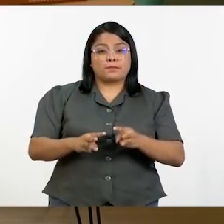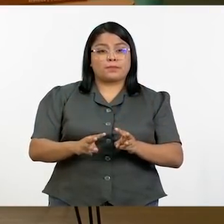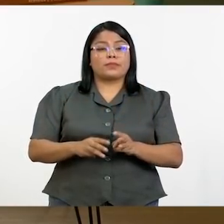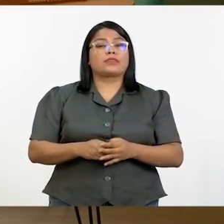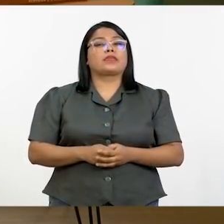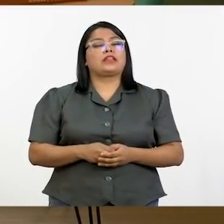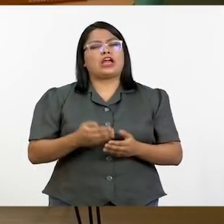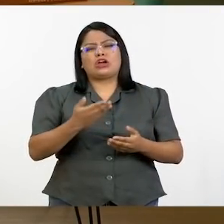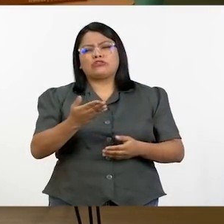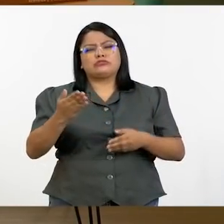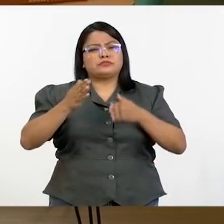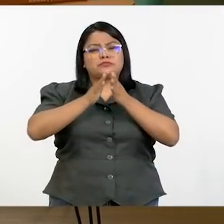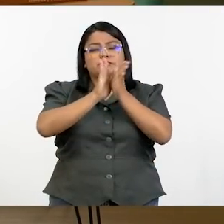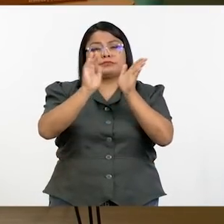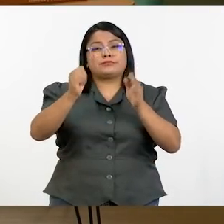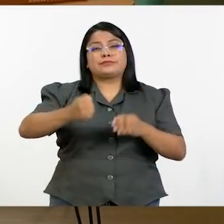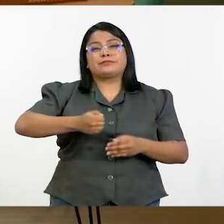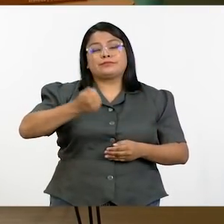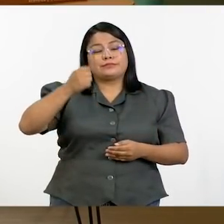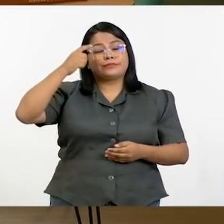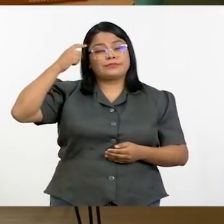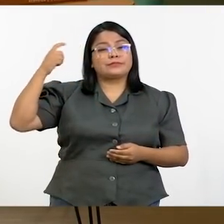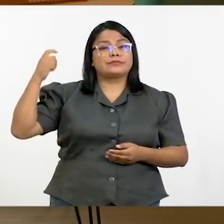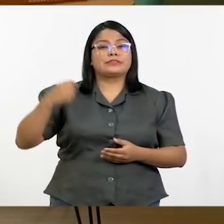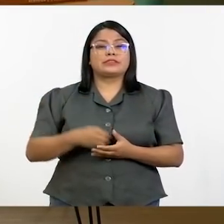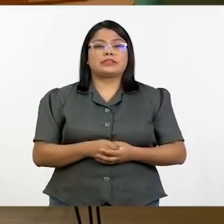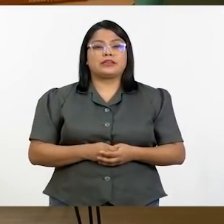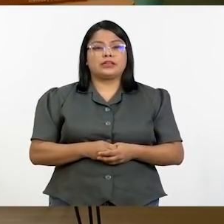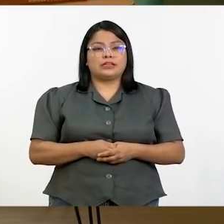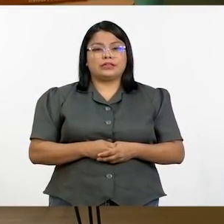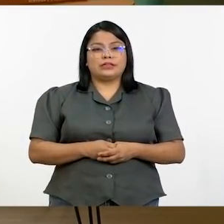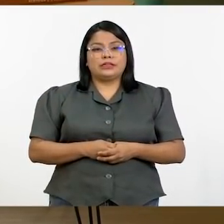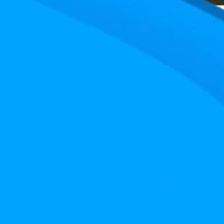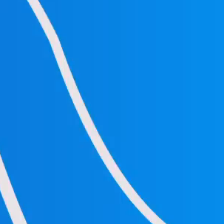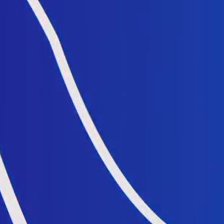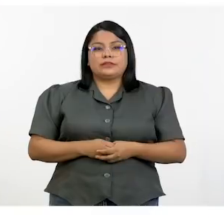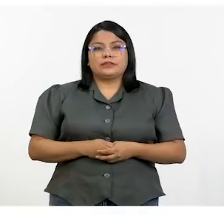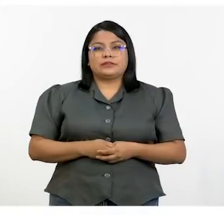metodológica, aquellos aspectos generales que es importante reforzar.